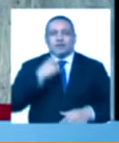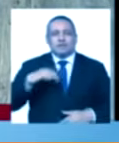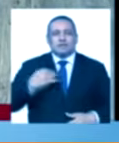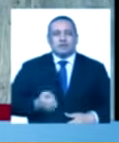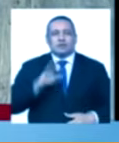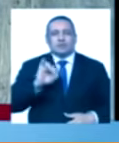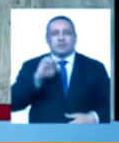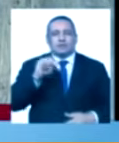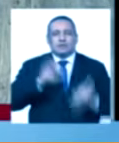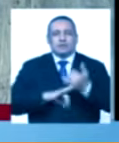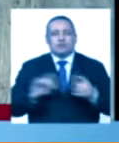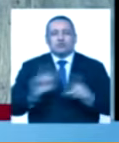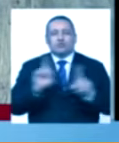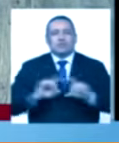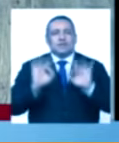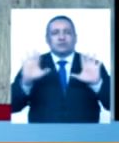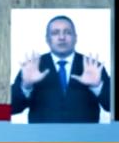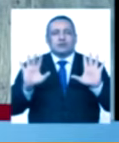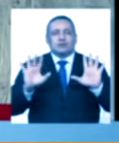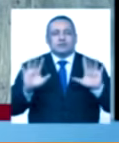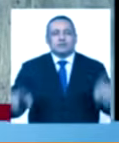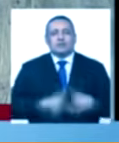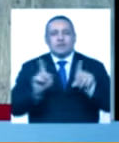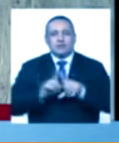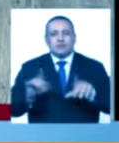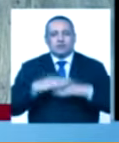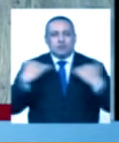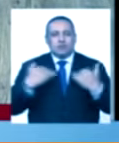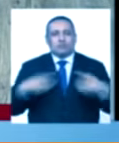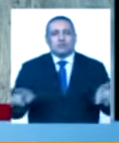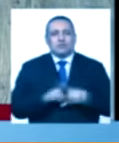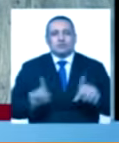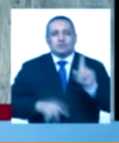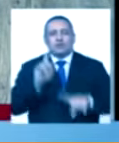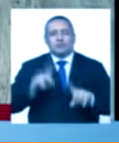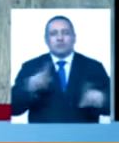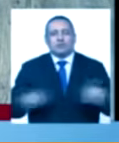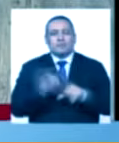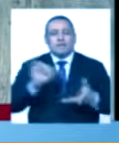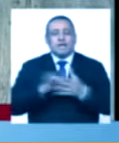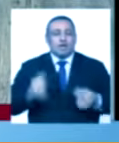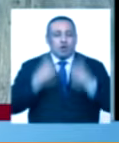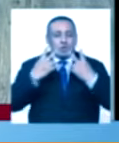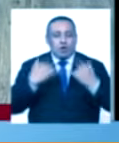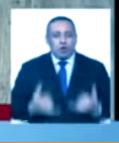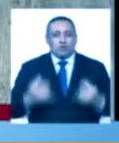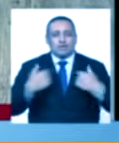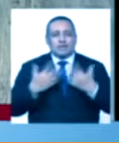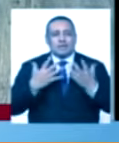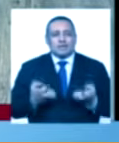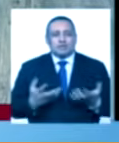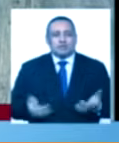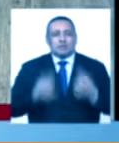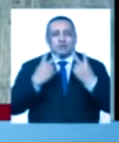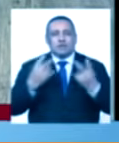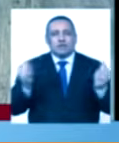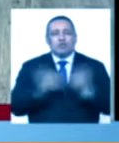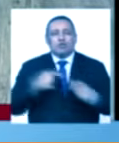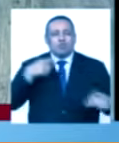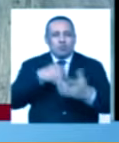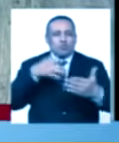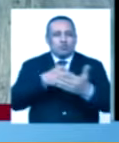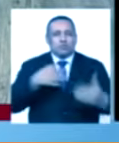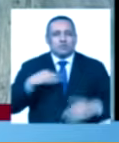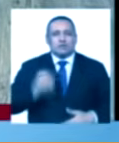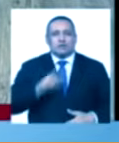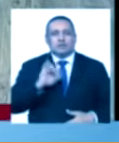señora Benavides. Eso no fue casualidad. Esos afectados son algunos de los que hoy día están tratando también de incriminar a